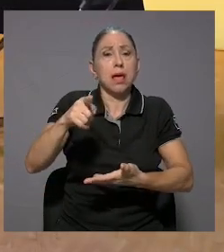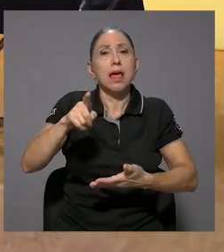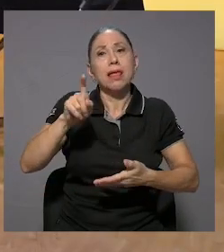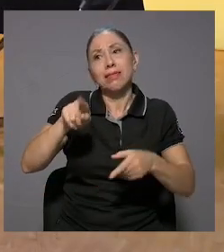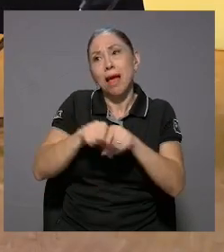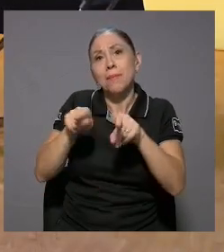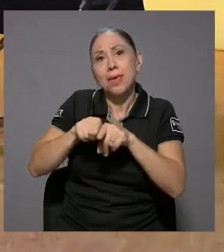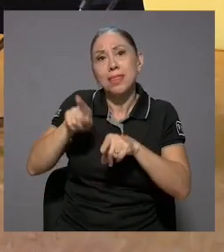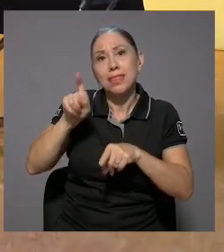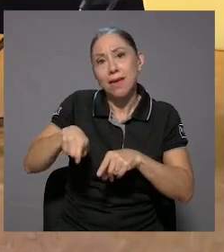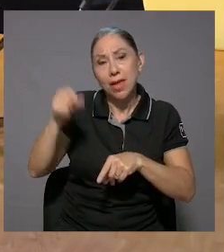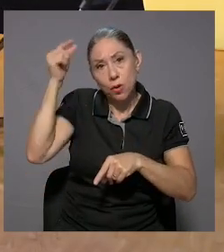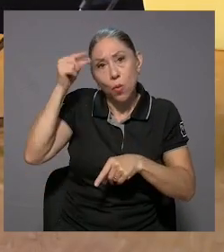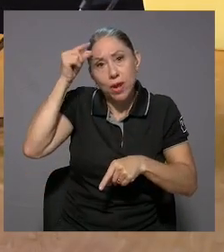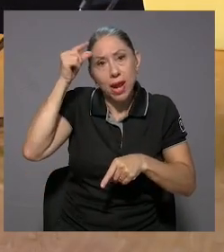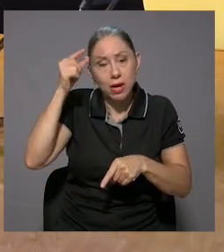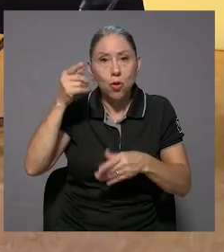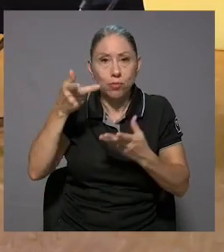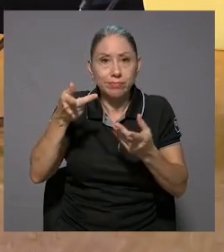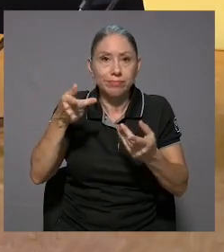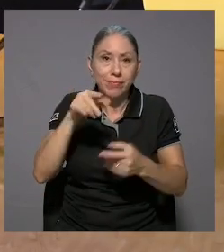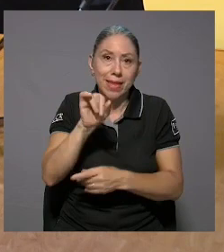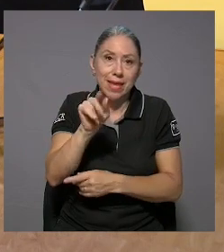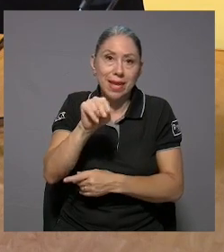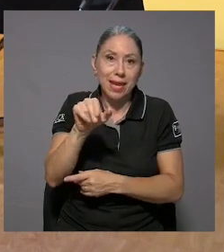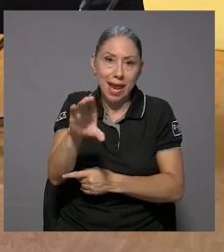ya pues, del gobierno, en este caso del INEC,